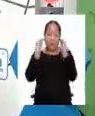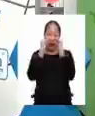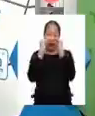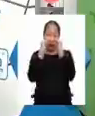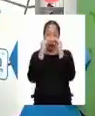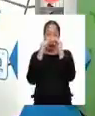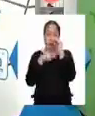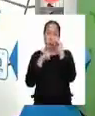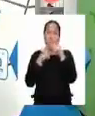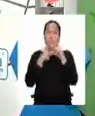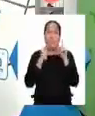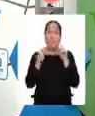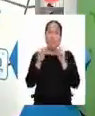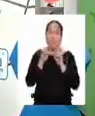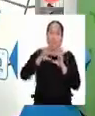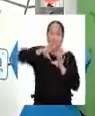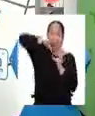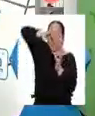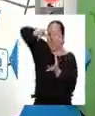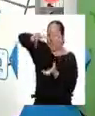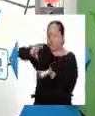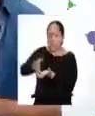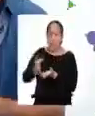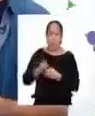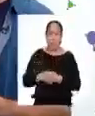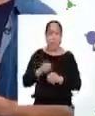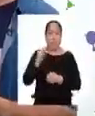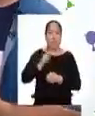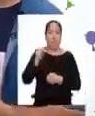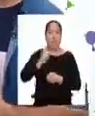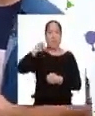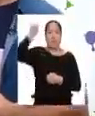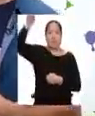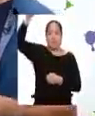nivel planetario. Exactamente. La